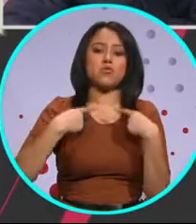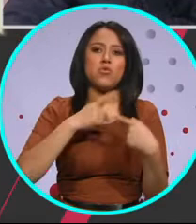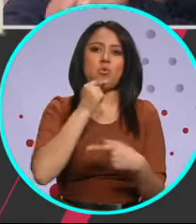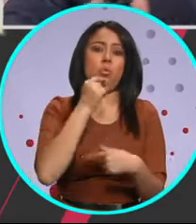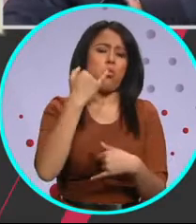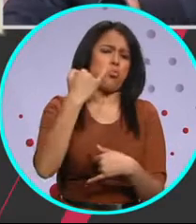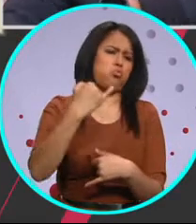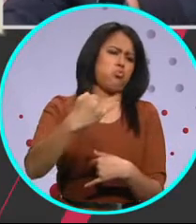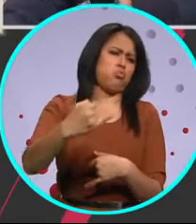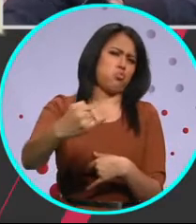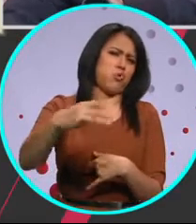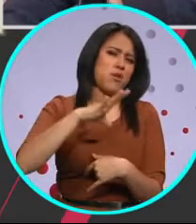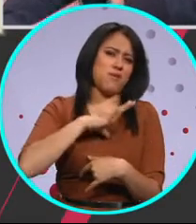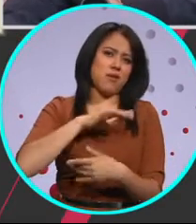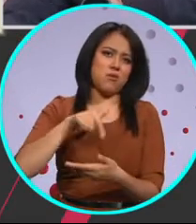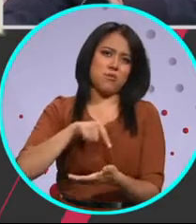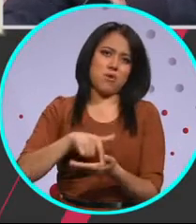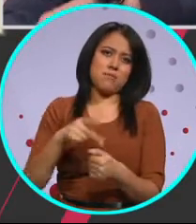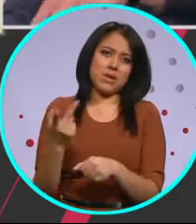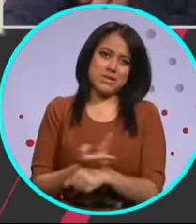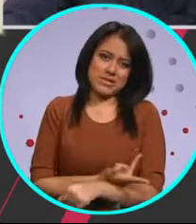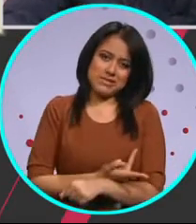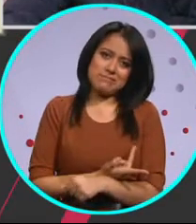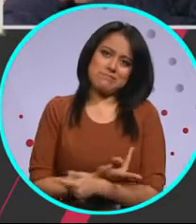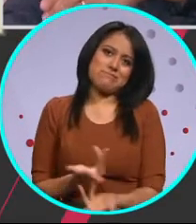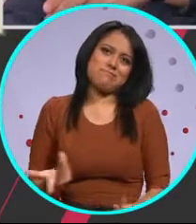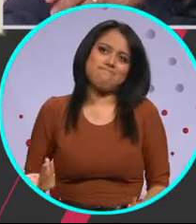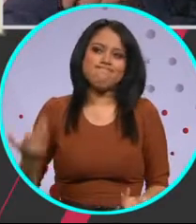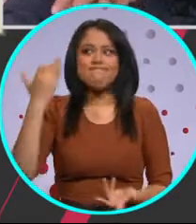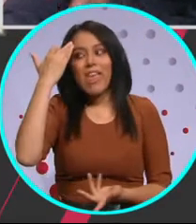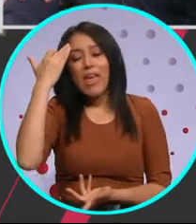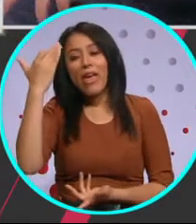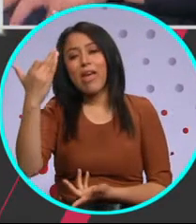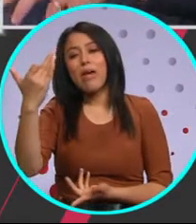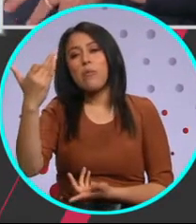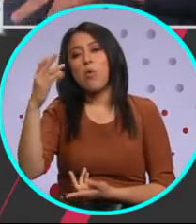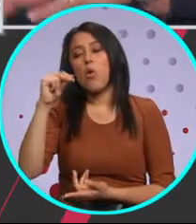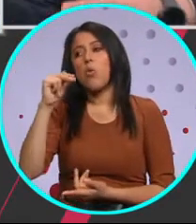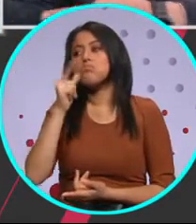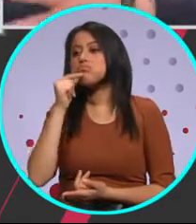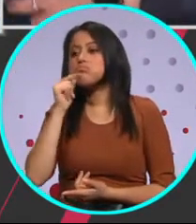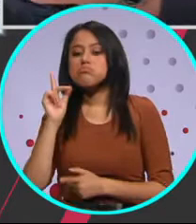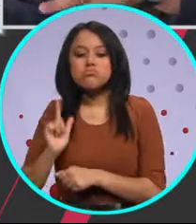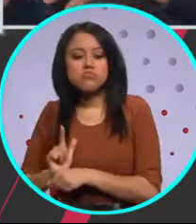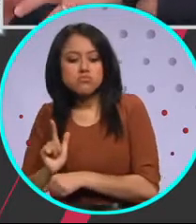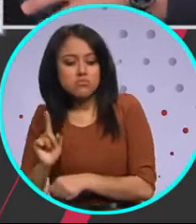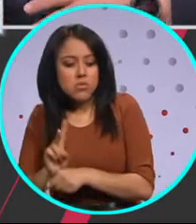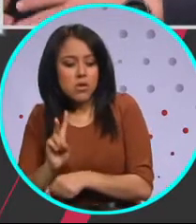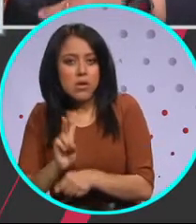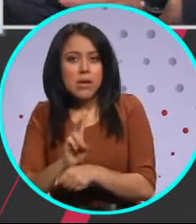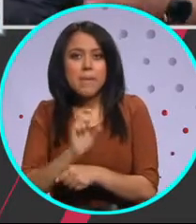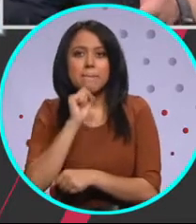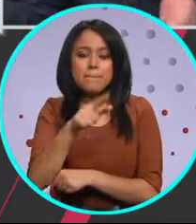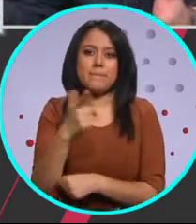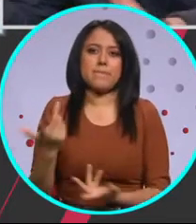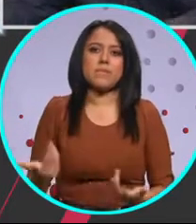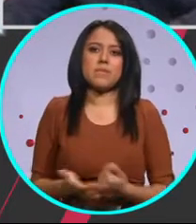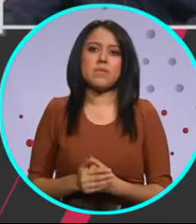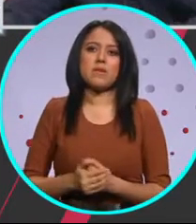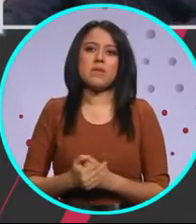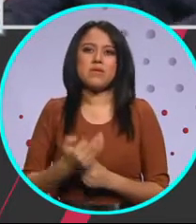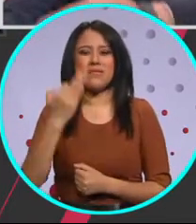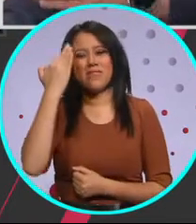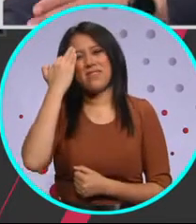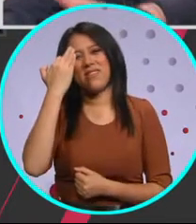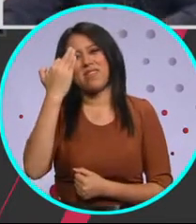lejanos de donde se suscitaban un área llega a que llegar aquí que llegaba no se andaban patrullando la vigilancia de los mismos policías se hacía muy